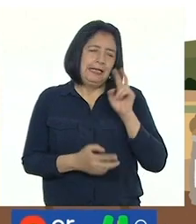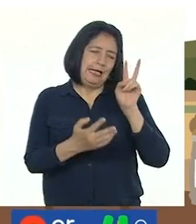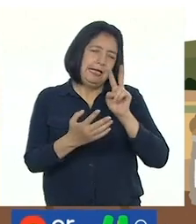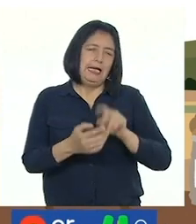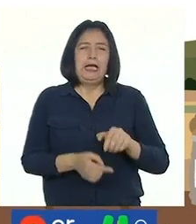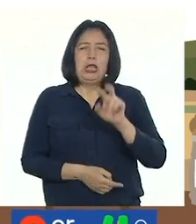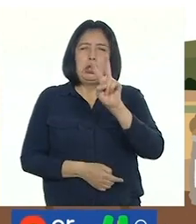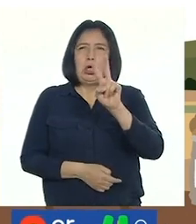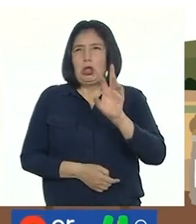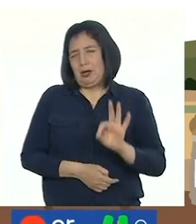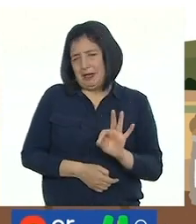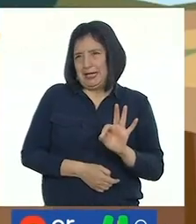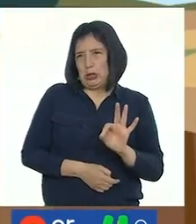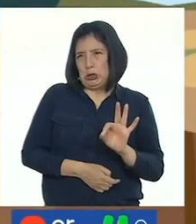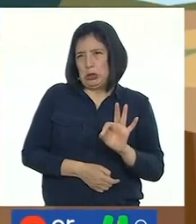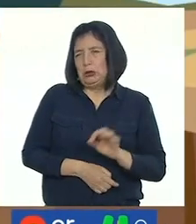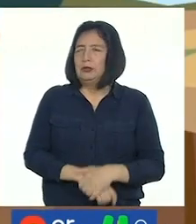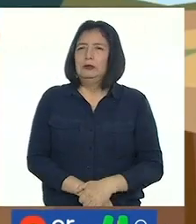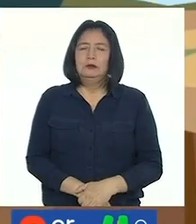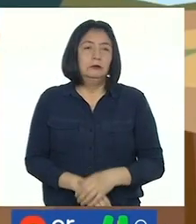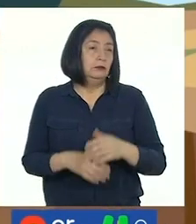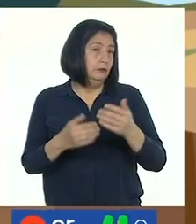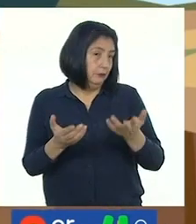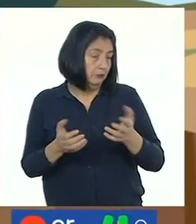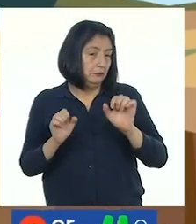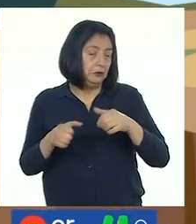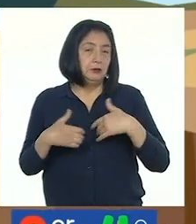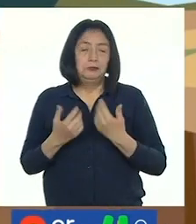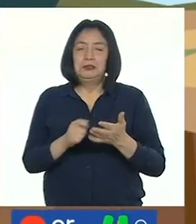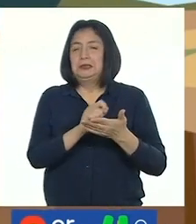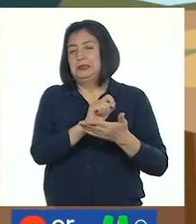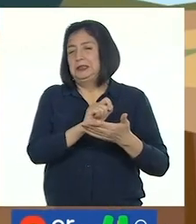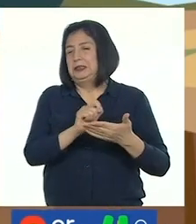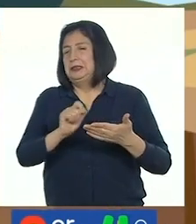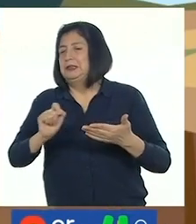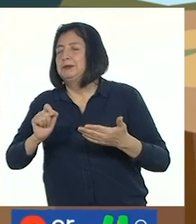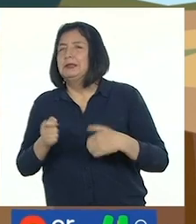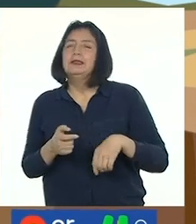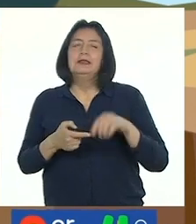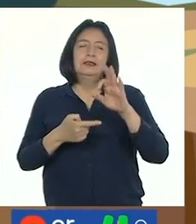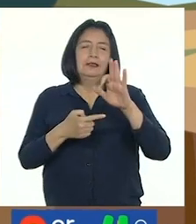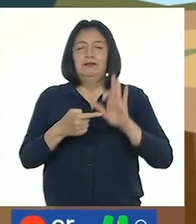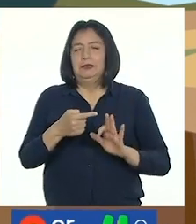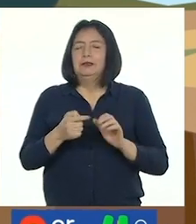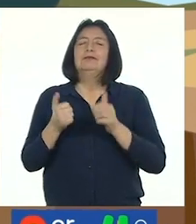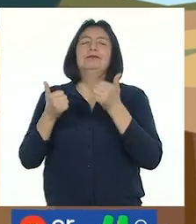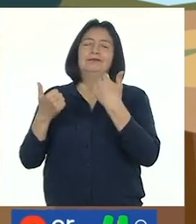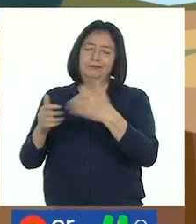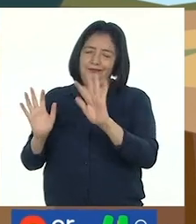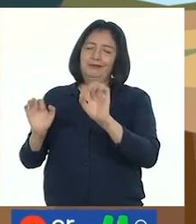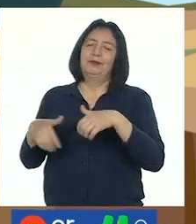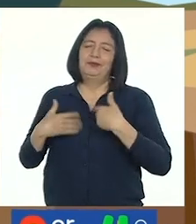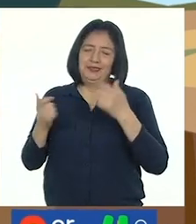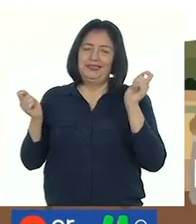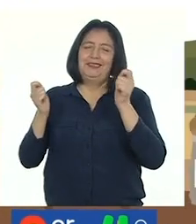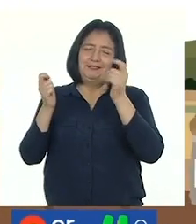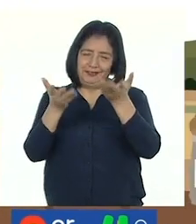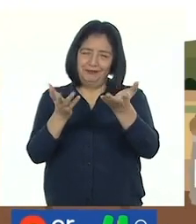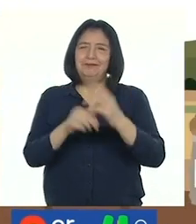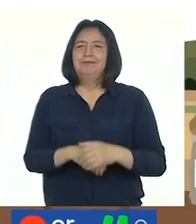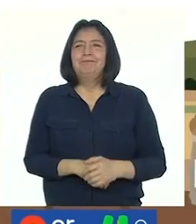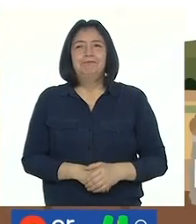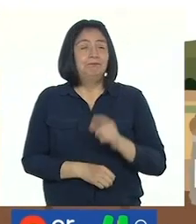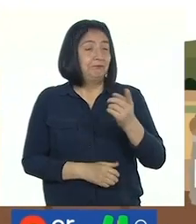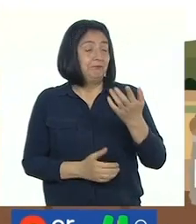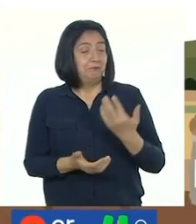lee 2/9. Y así se pueden escribir fracciones. Ahora sí, ya pueden celebrar.